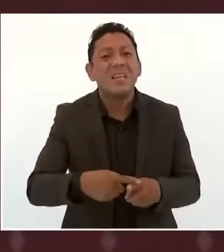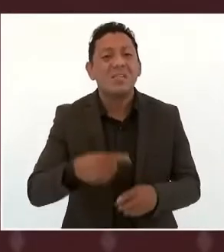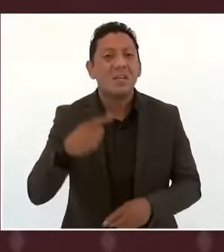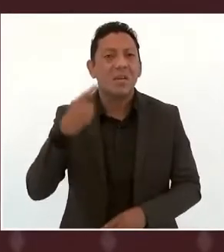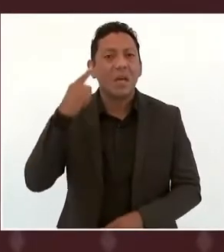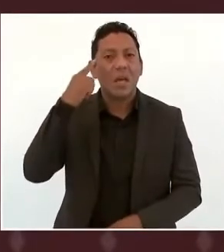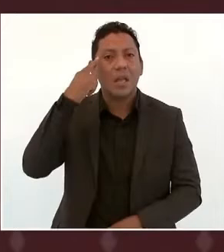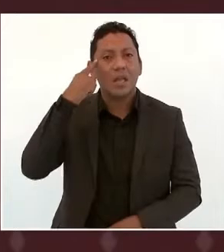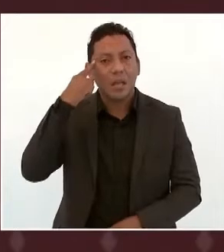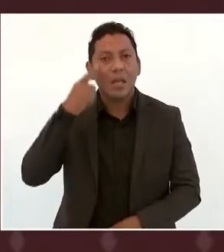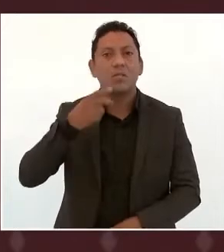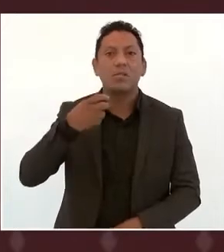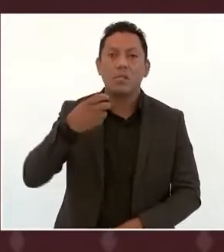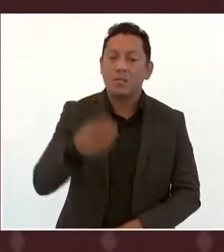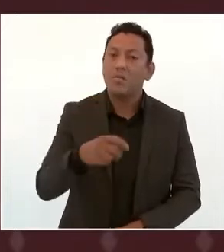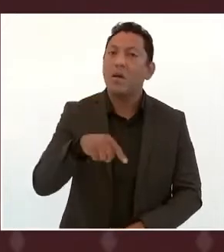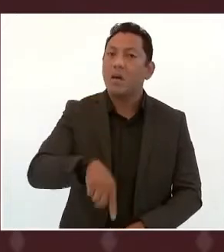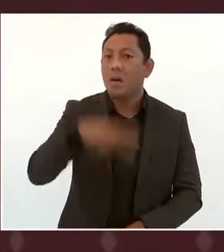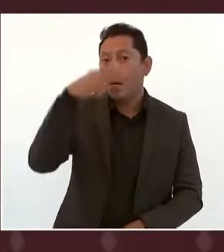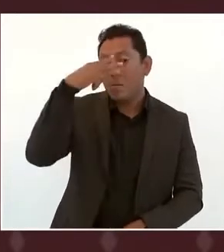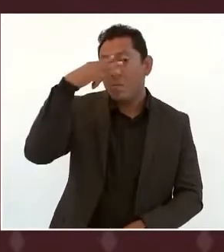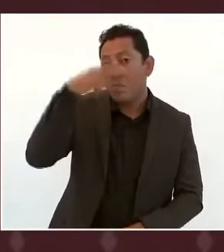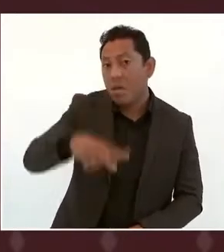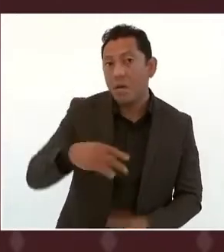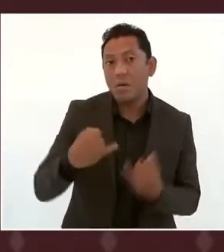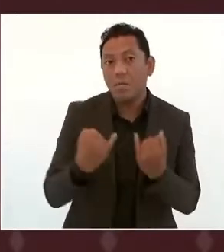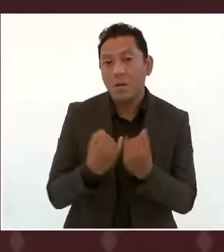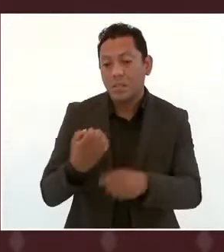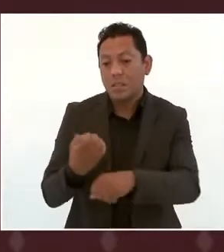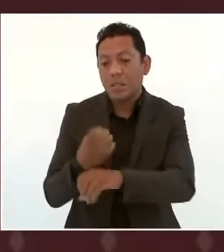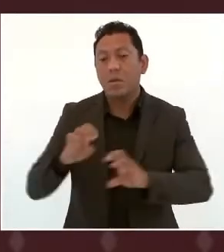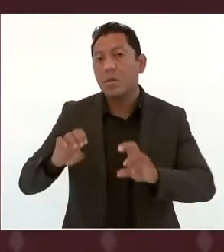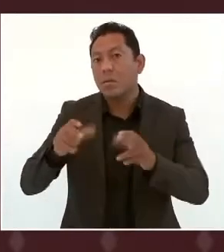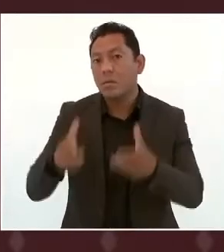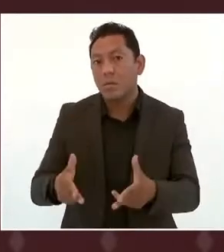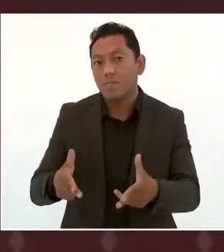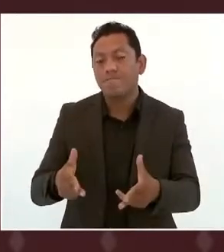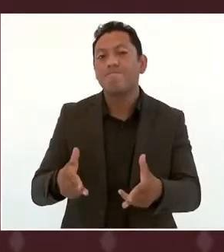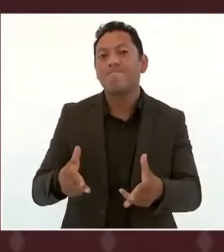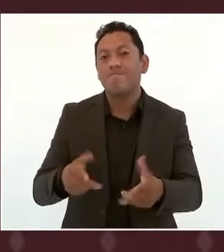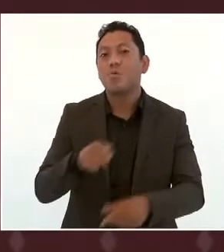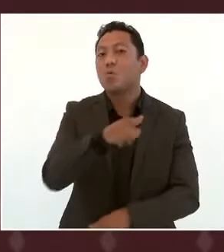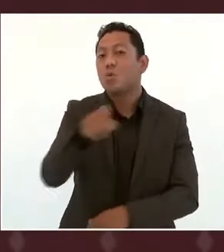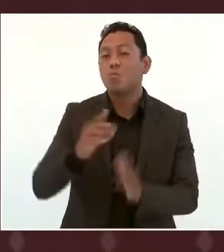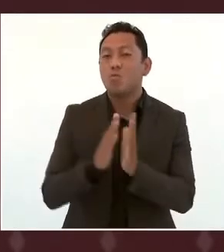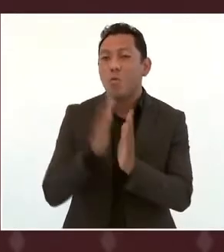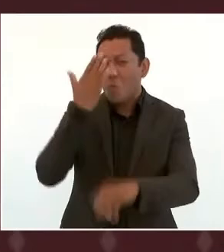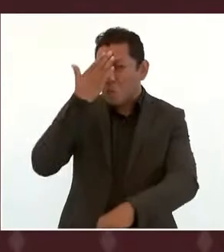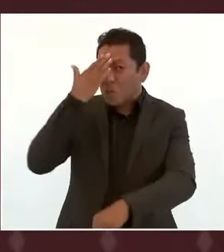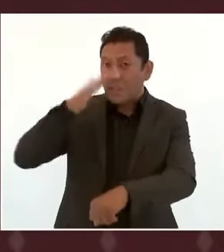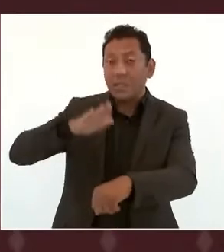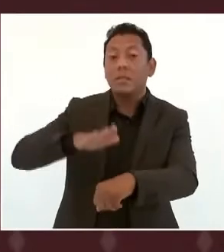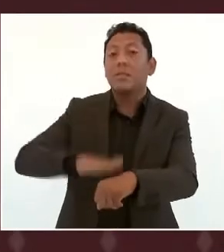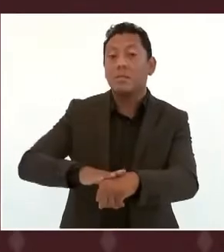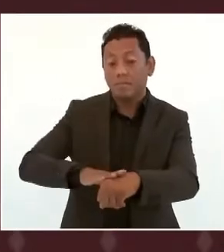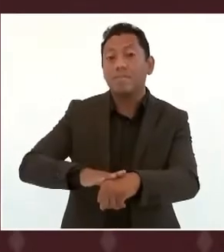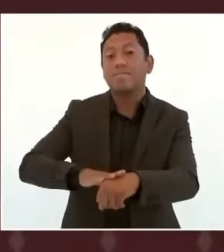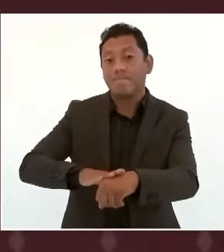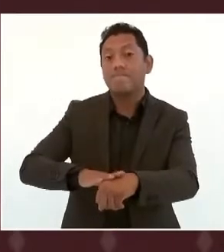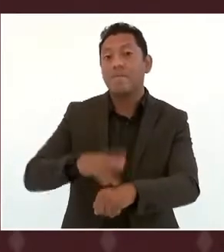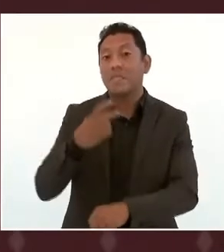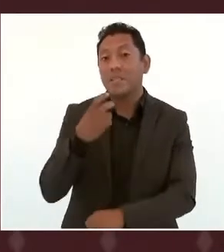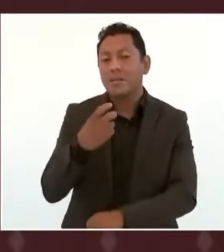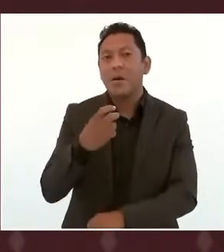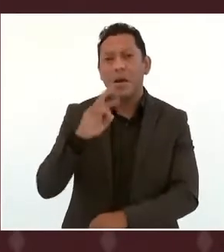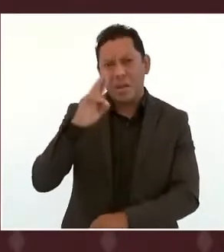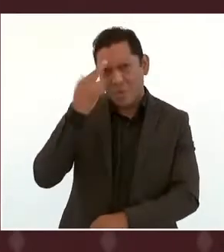indígenas de México y de Chiapas. Tengamos presente que es hasta